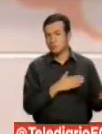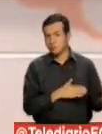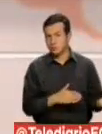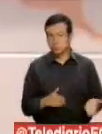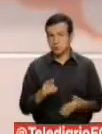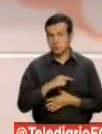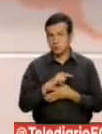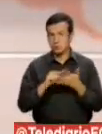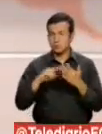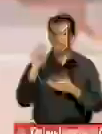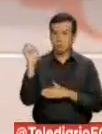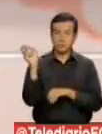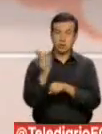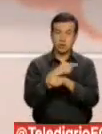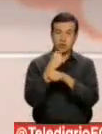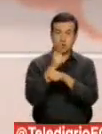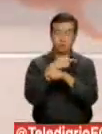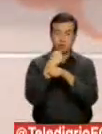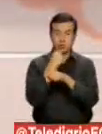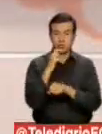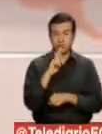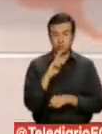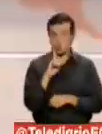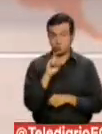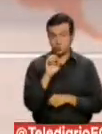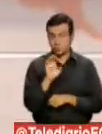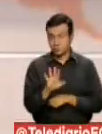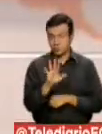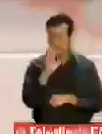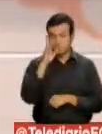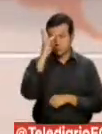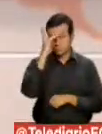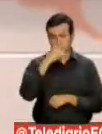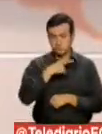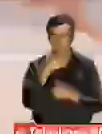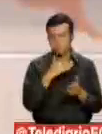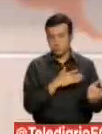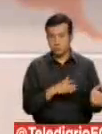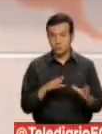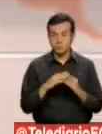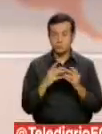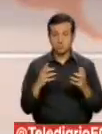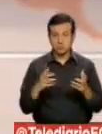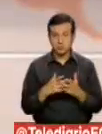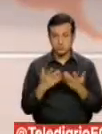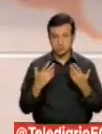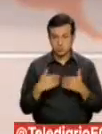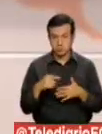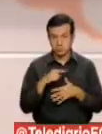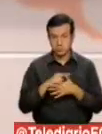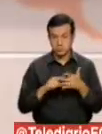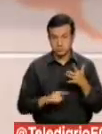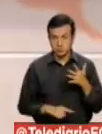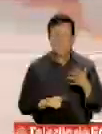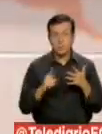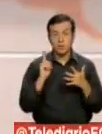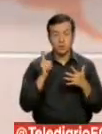los helicópteros DRUF? Y eso es una decisión del comité interinstitucional.